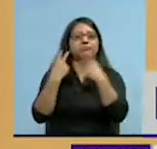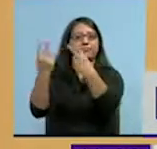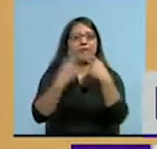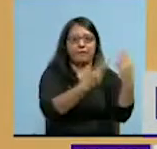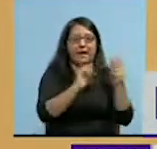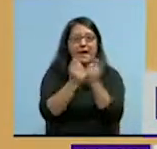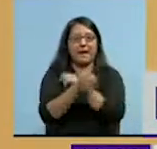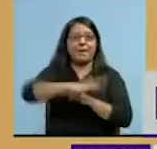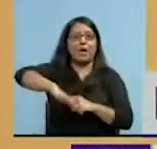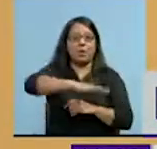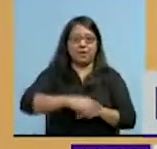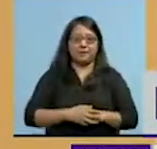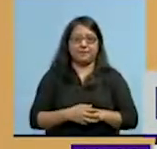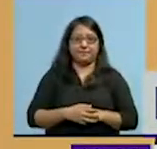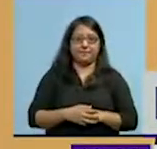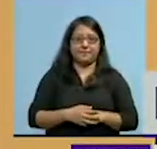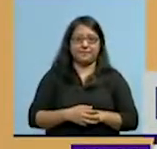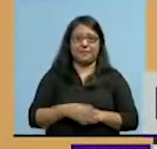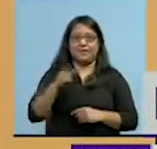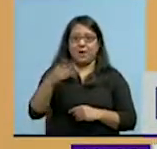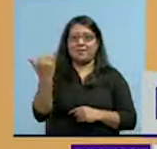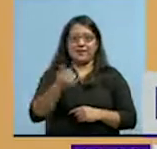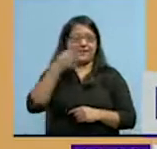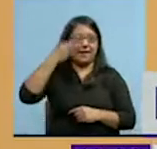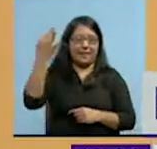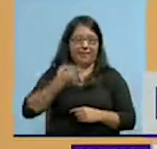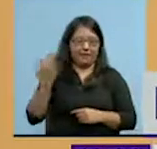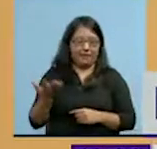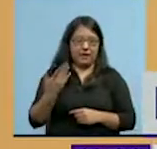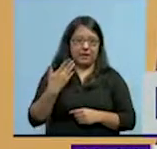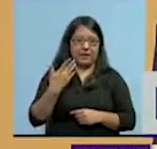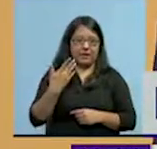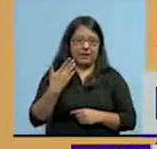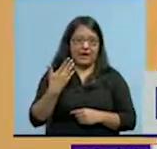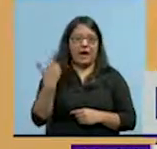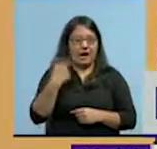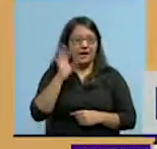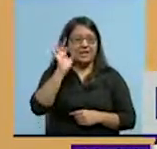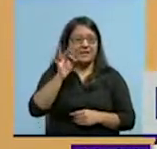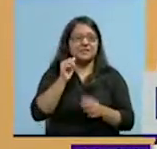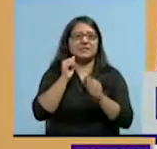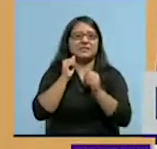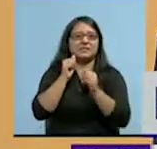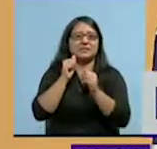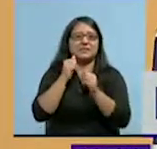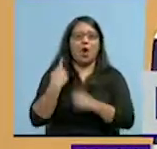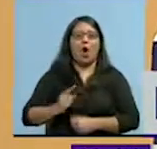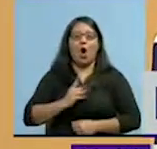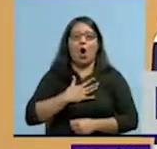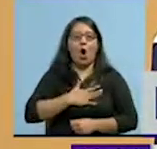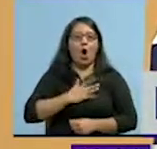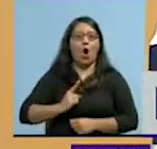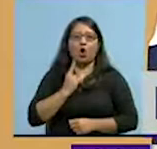sí bueno ahí estaba verdaderamente imponente verdaderamente histórico también por